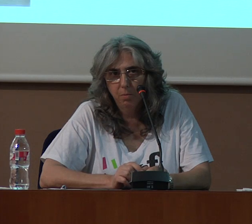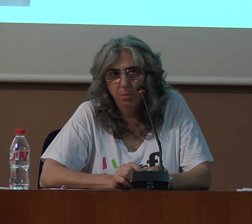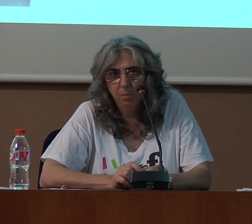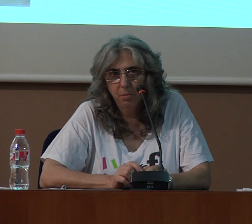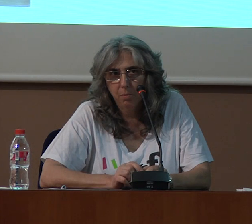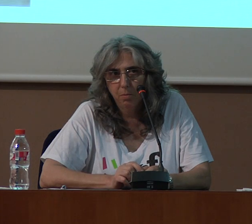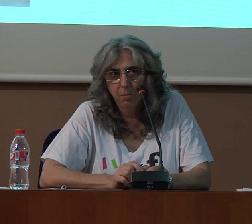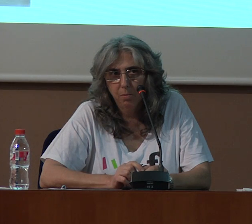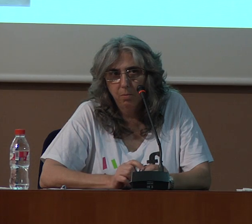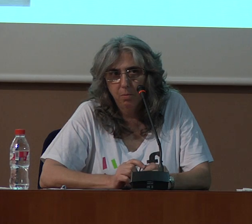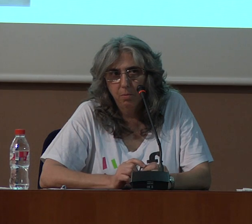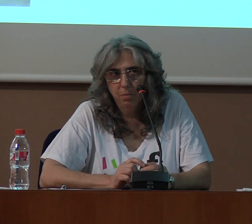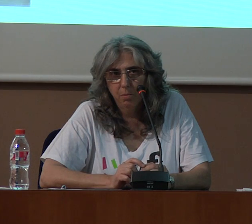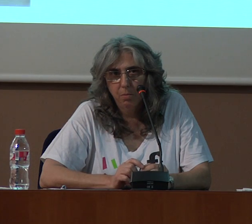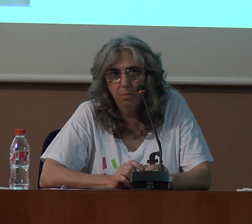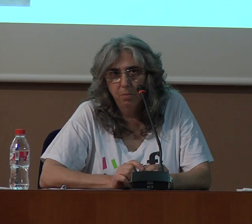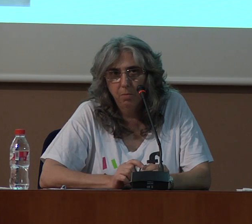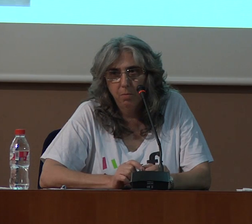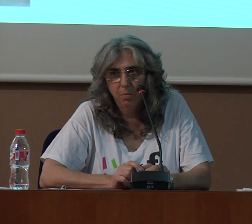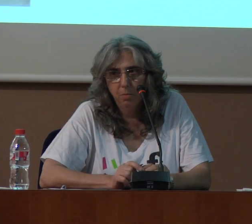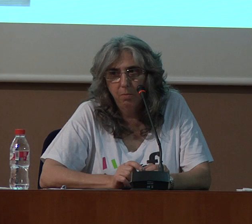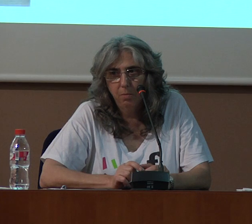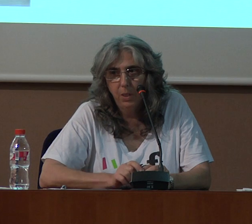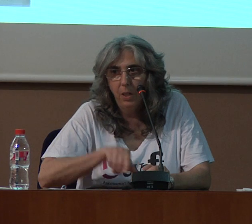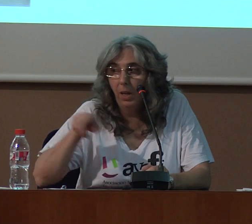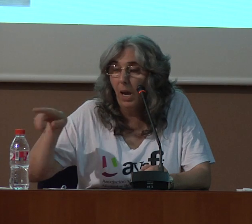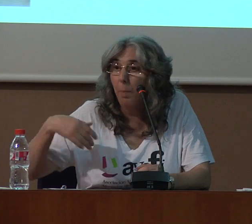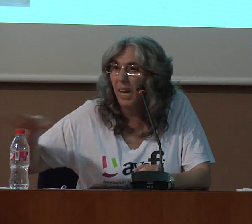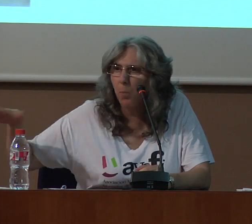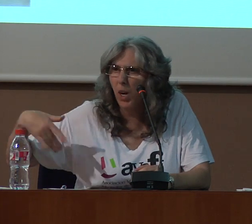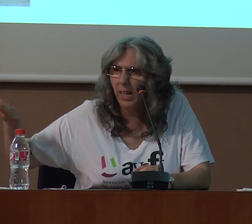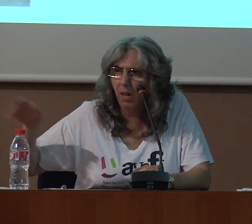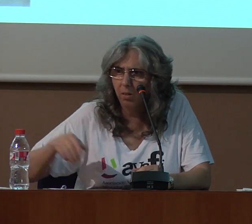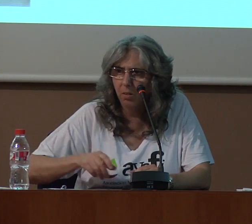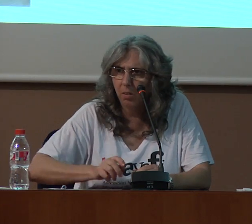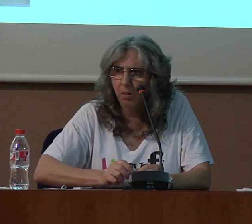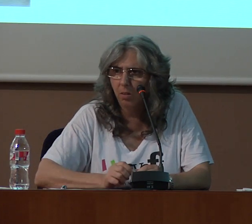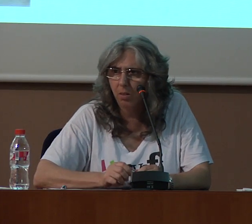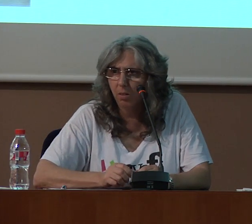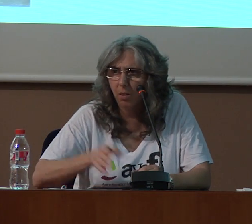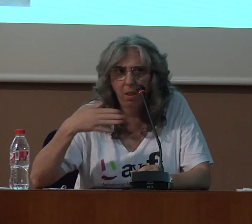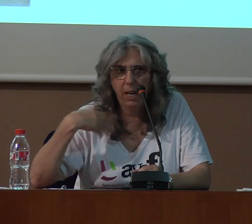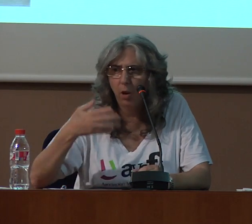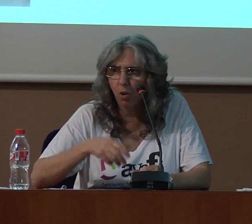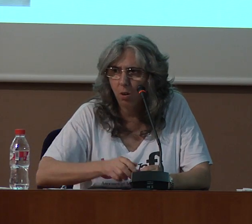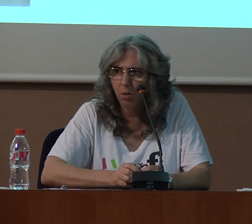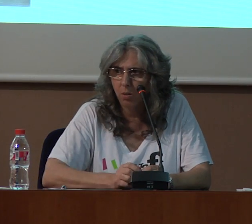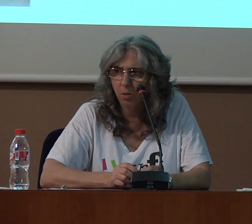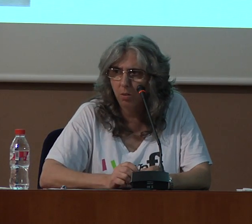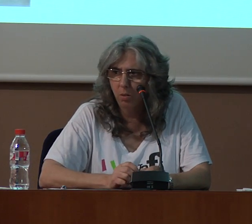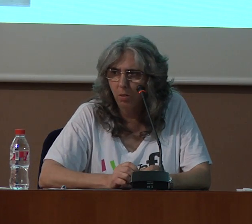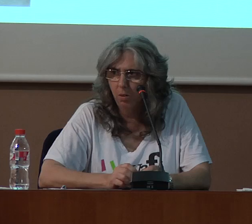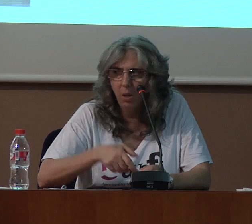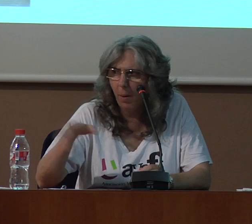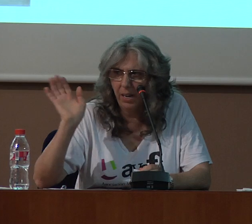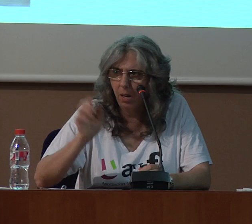Pero si hago alguna cosa en casa pues de comida, porque además ya no puedo hacer nada más, ya no soy gente para